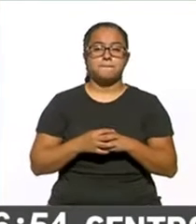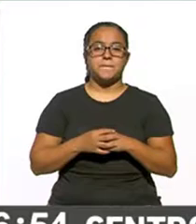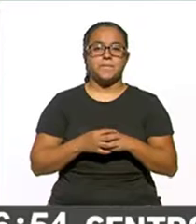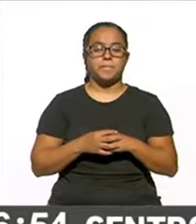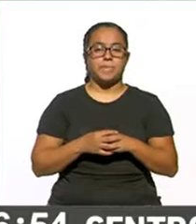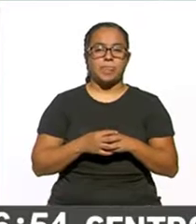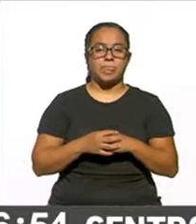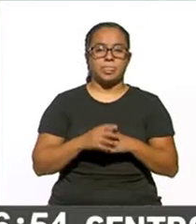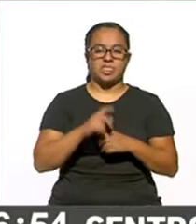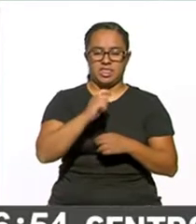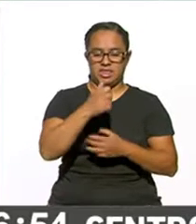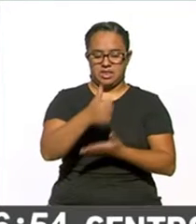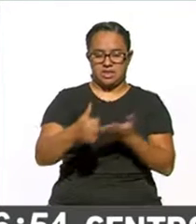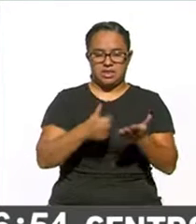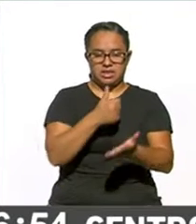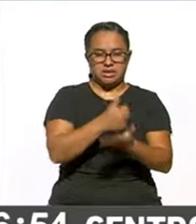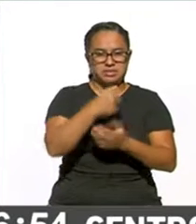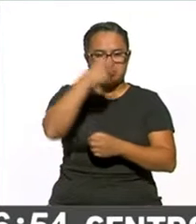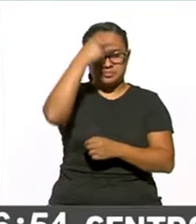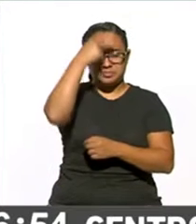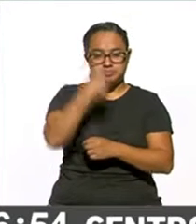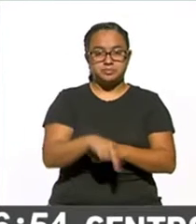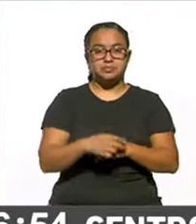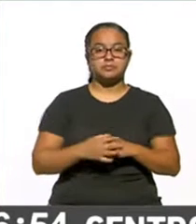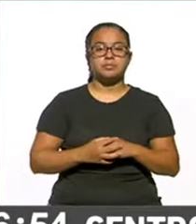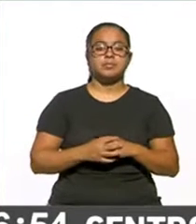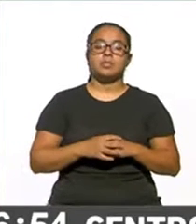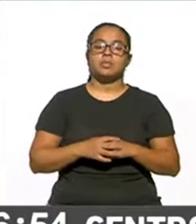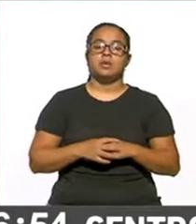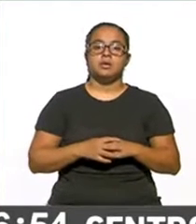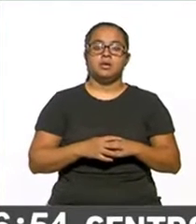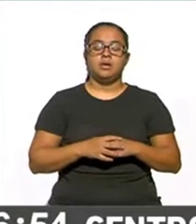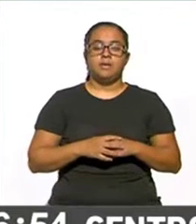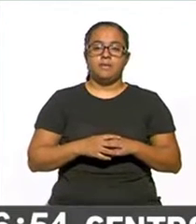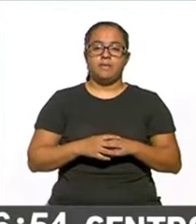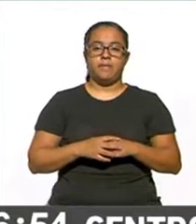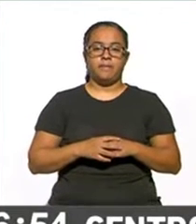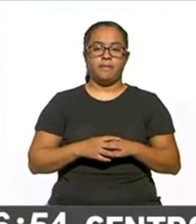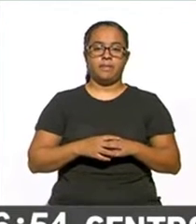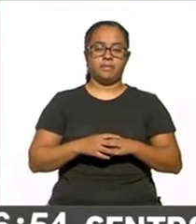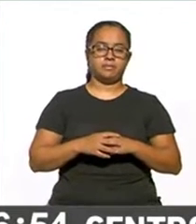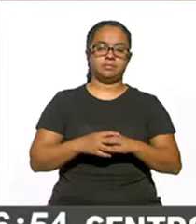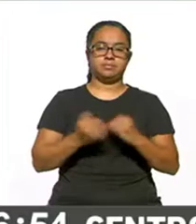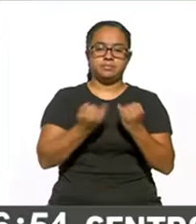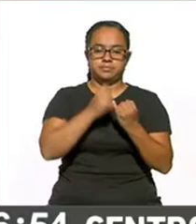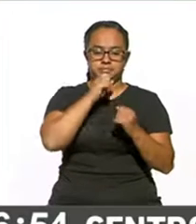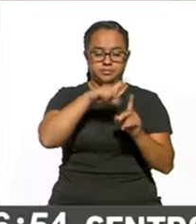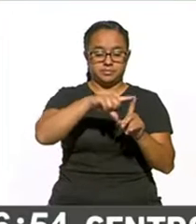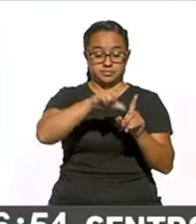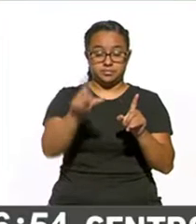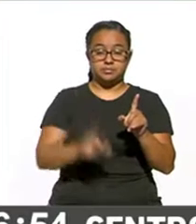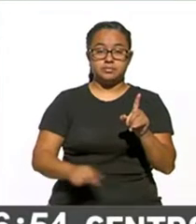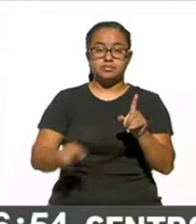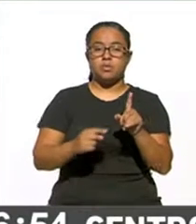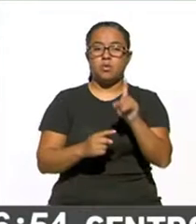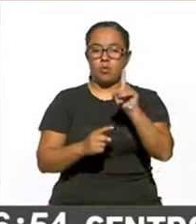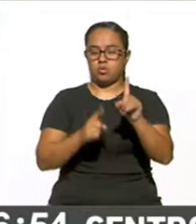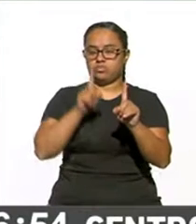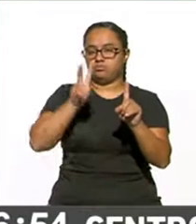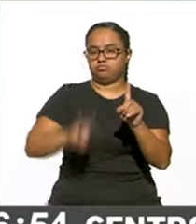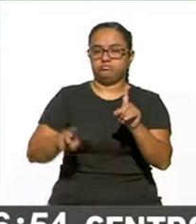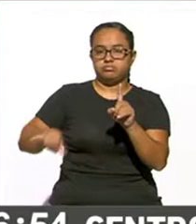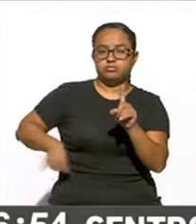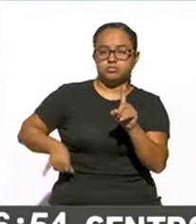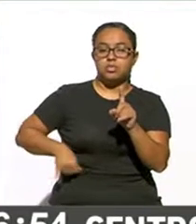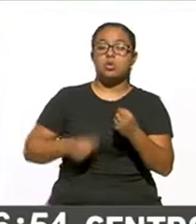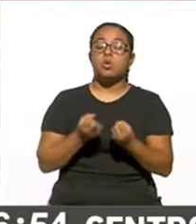que tenemos de la Ciudad de México y a nivel nacional, primero uno que me parece interesante, que es